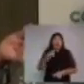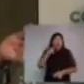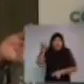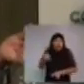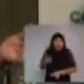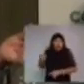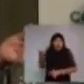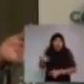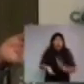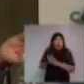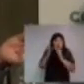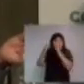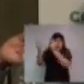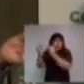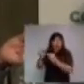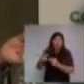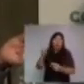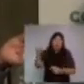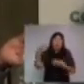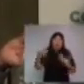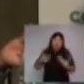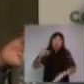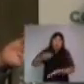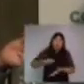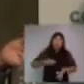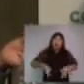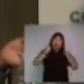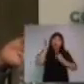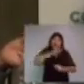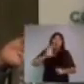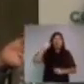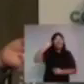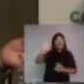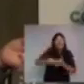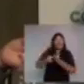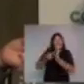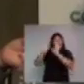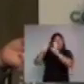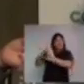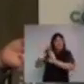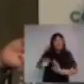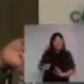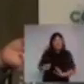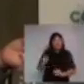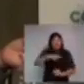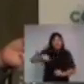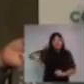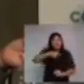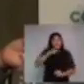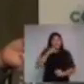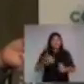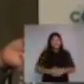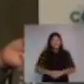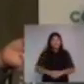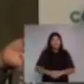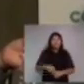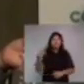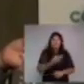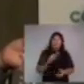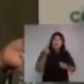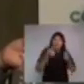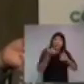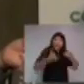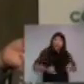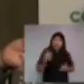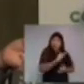estamos poniendo todos los recursos en comprar respiradores, comprar camas, en hacer unidades de